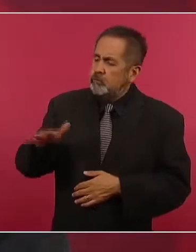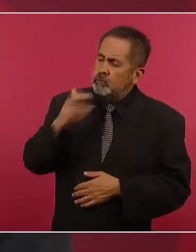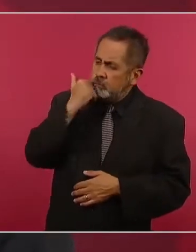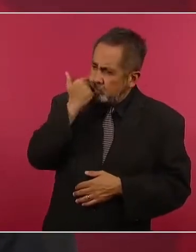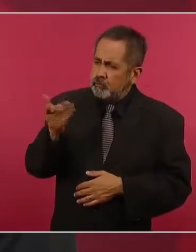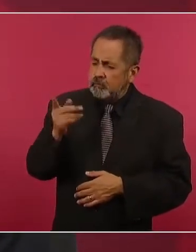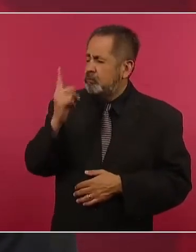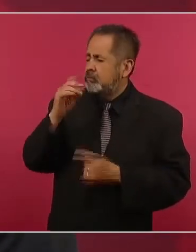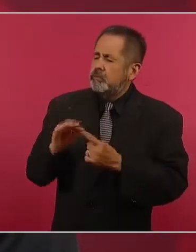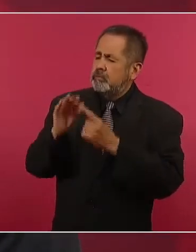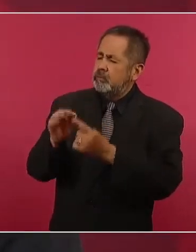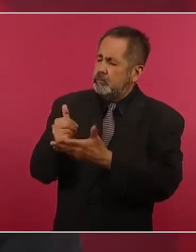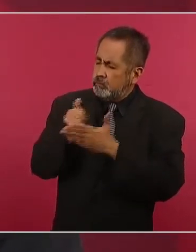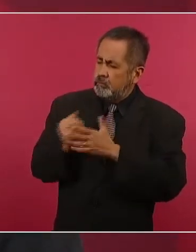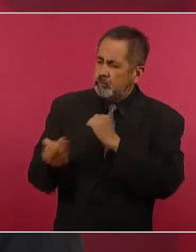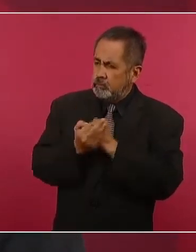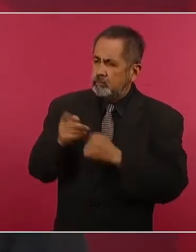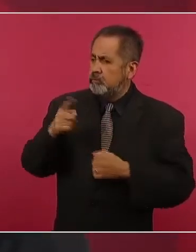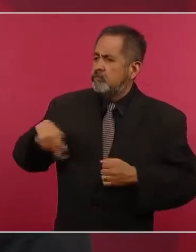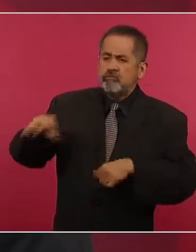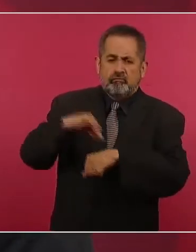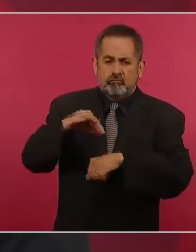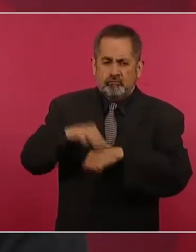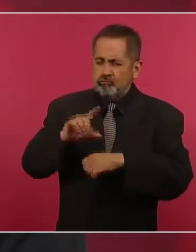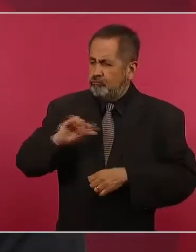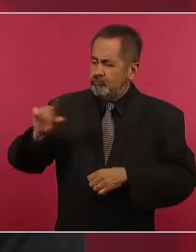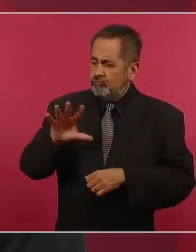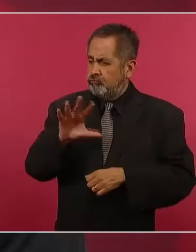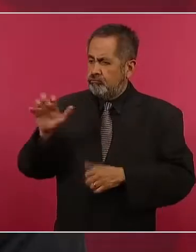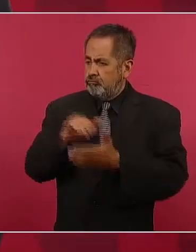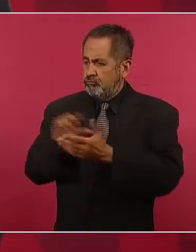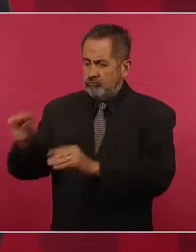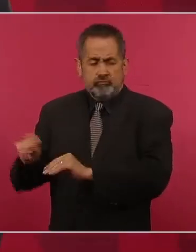en especial de los médicos que van a ir.